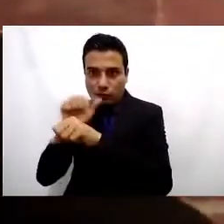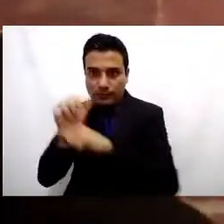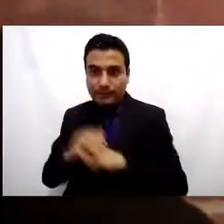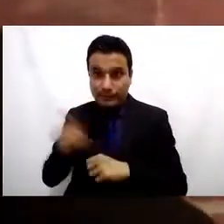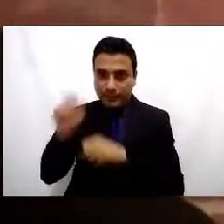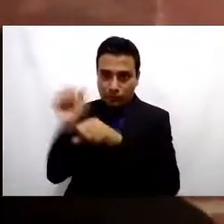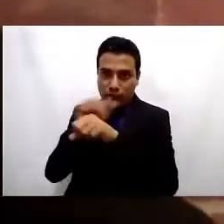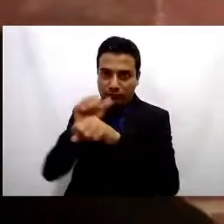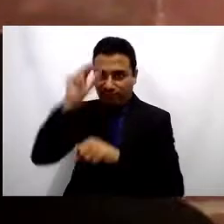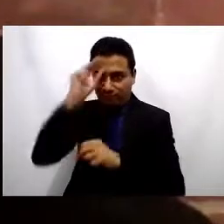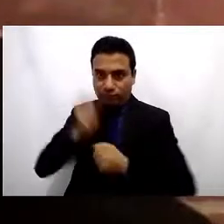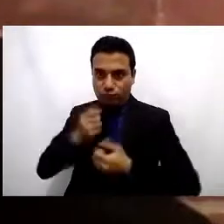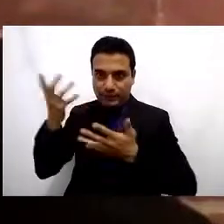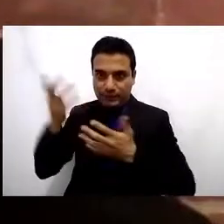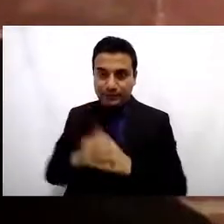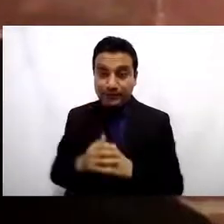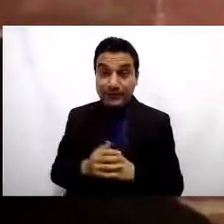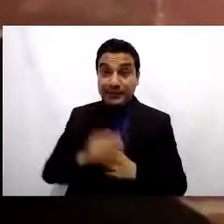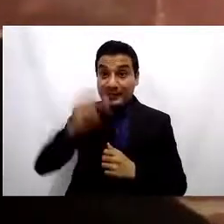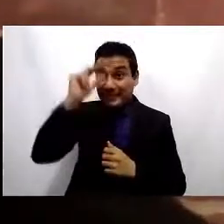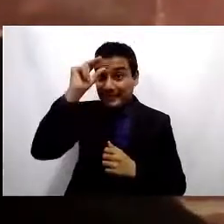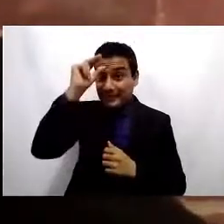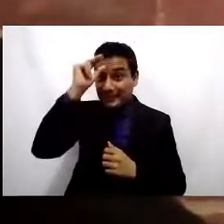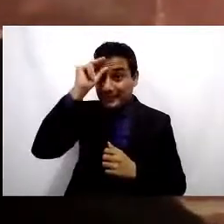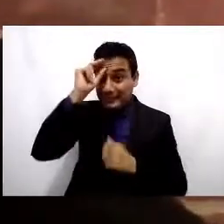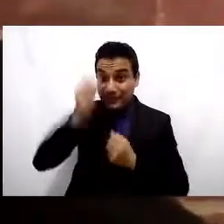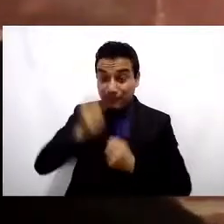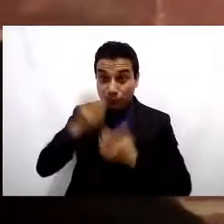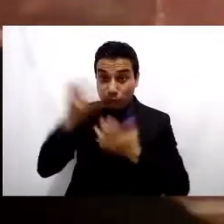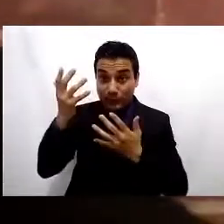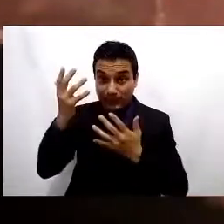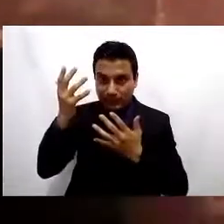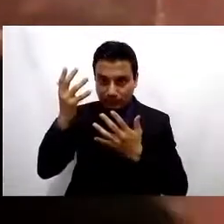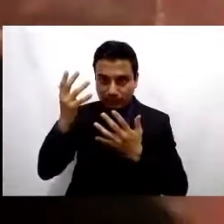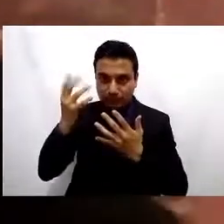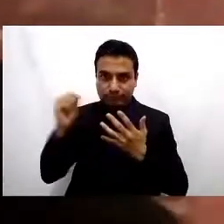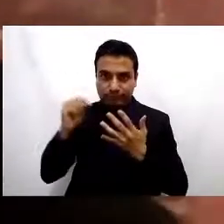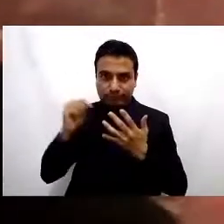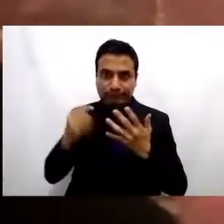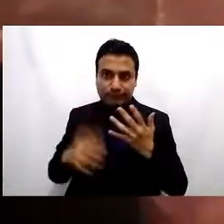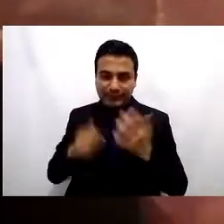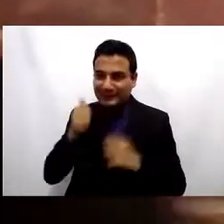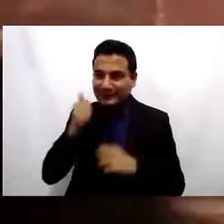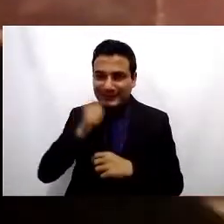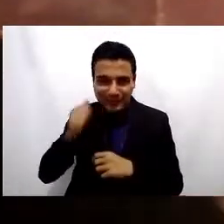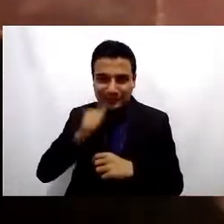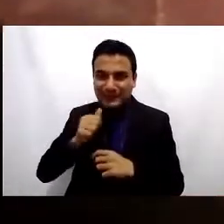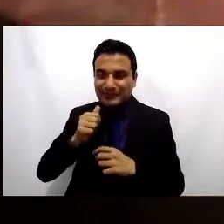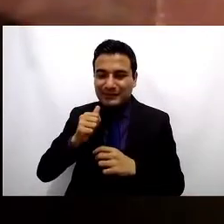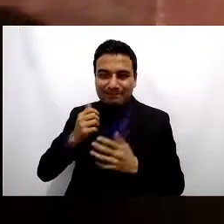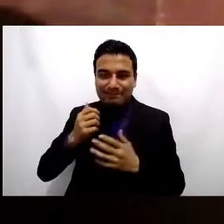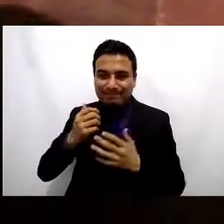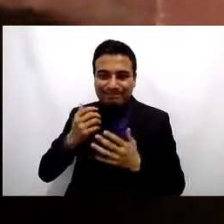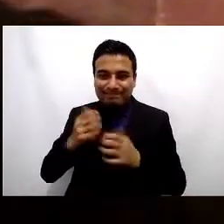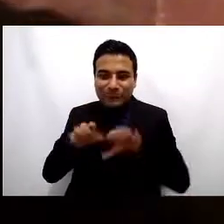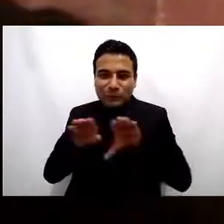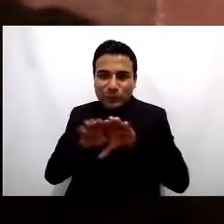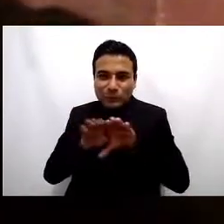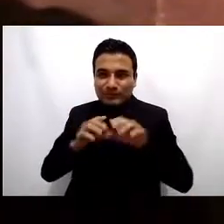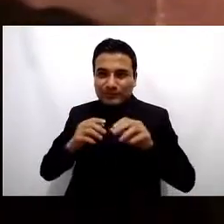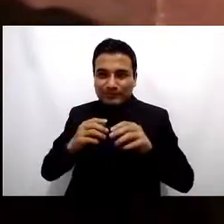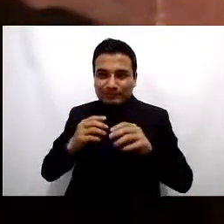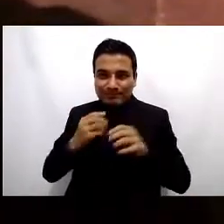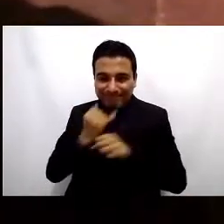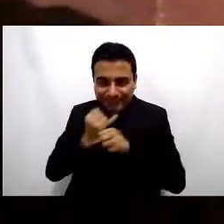Pero la inteligencia poética es una inteligencia que nos interpela siempre. Shakespeare nos interpela siempre. Voy a contar una